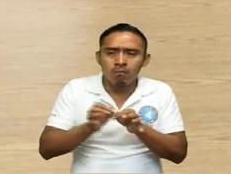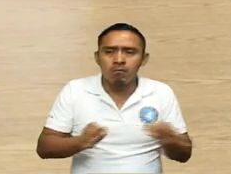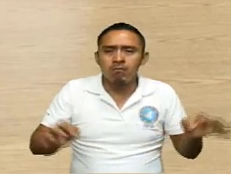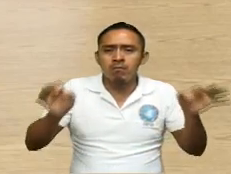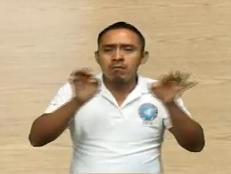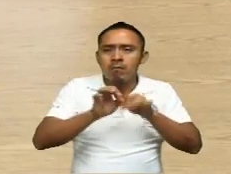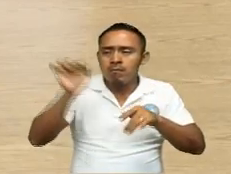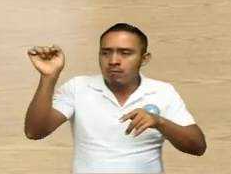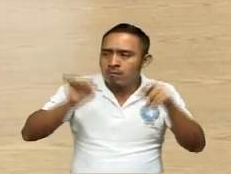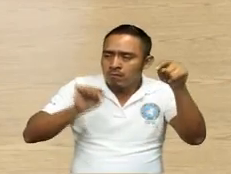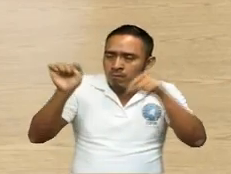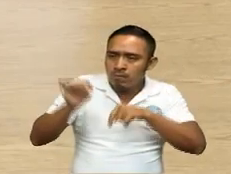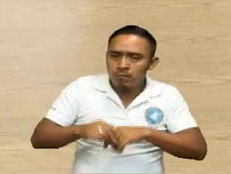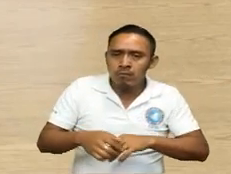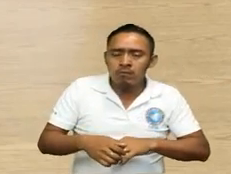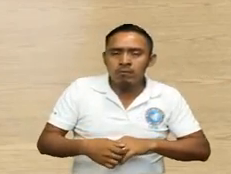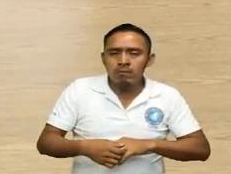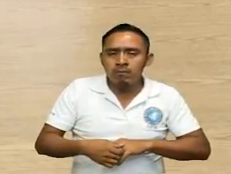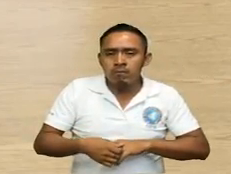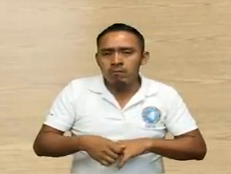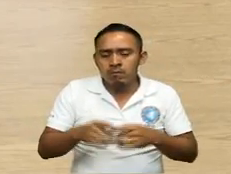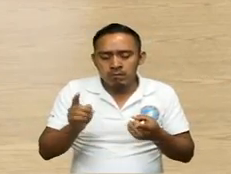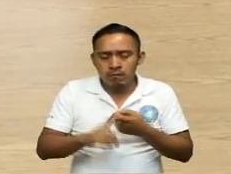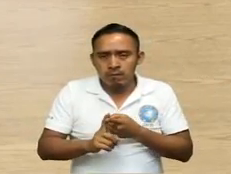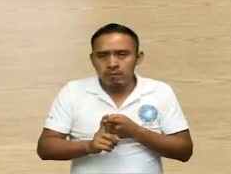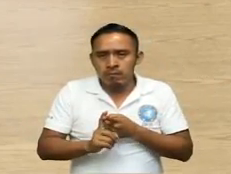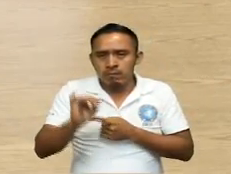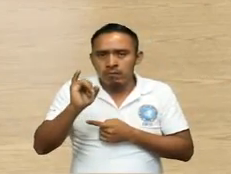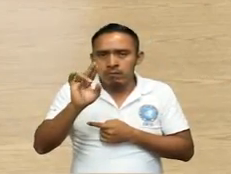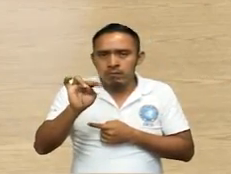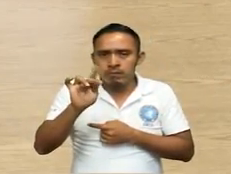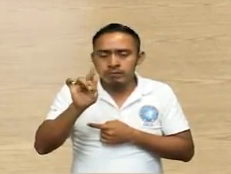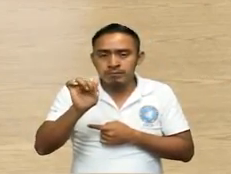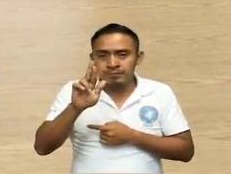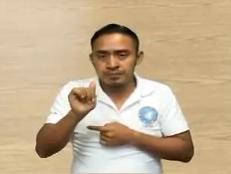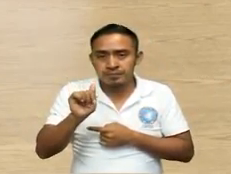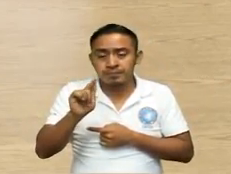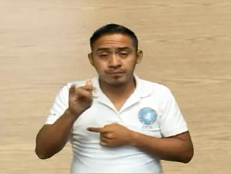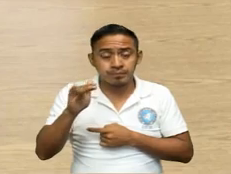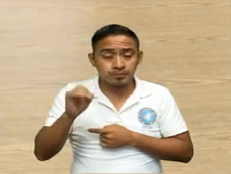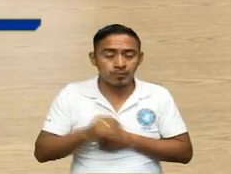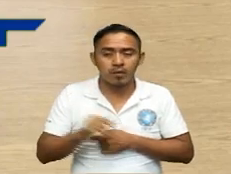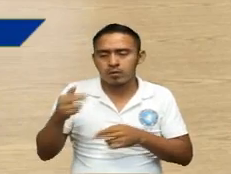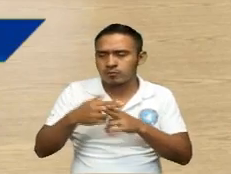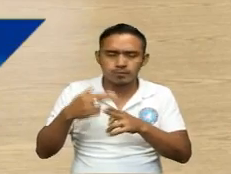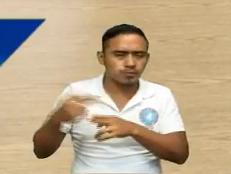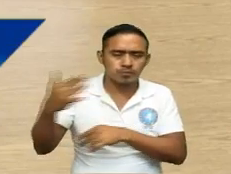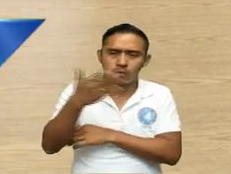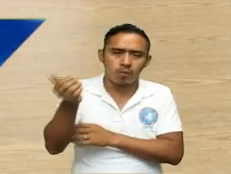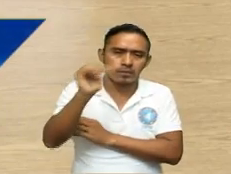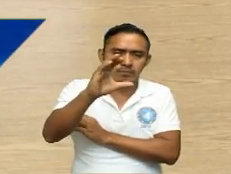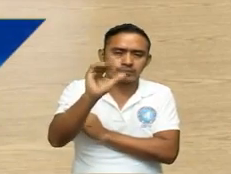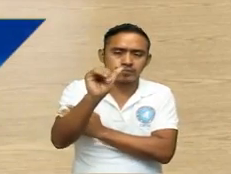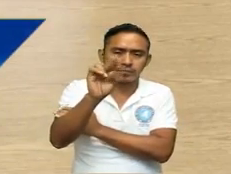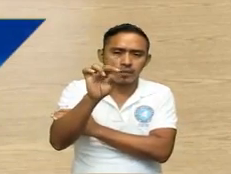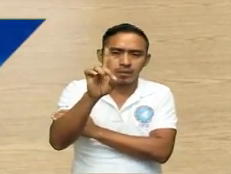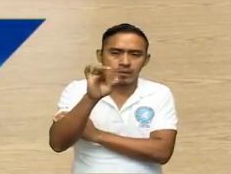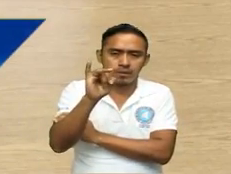cuales que vienen acá, comenzando por los intertrigos o la candidiasis, que es una de las clasificaciones, tenemos el